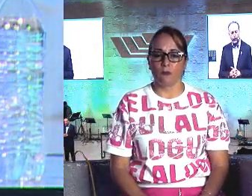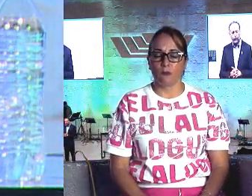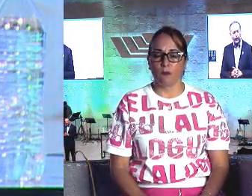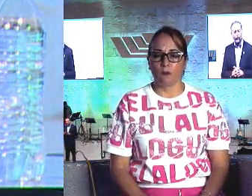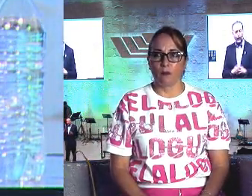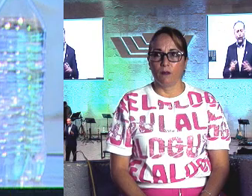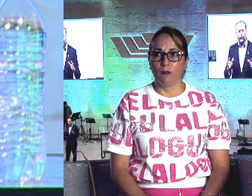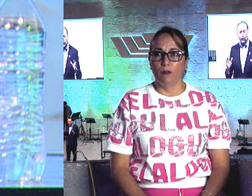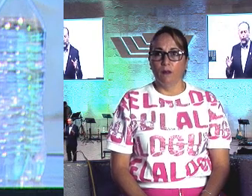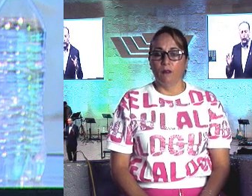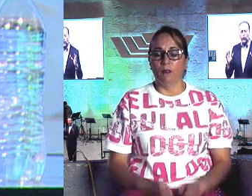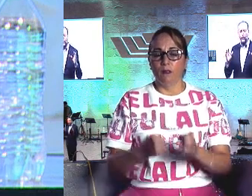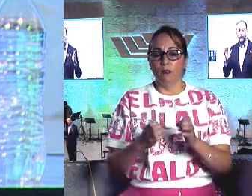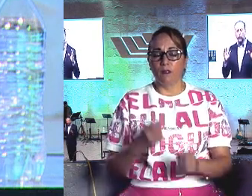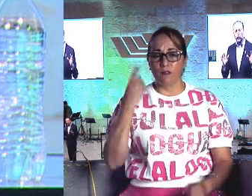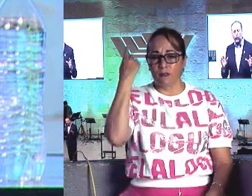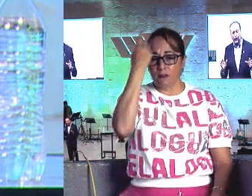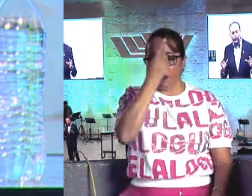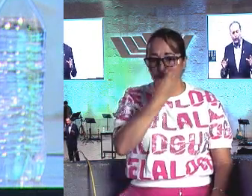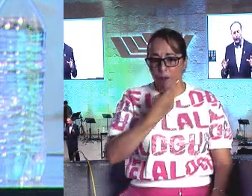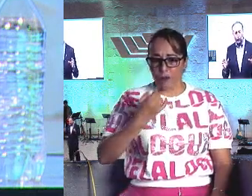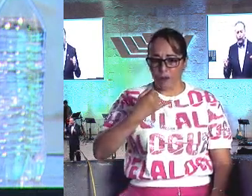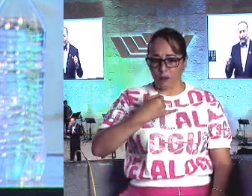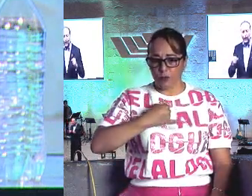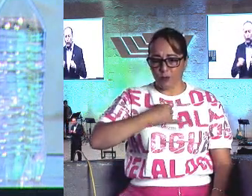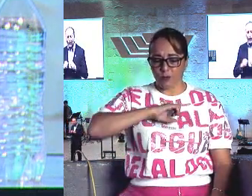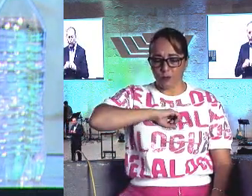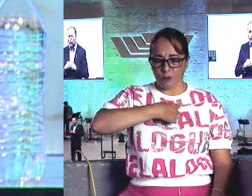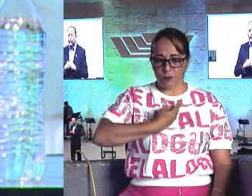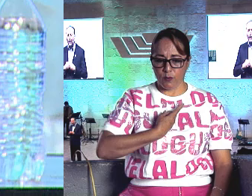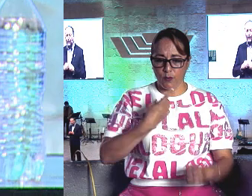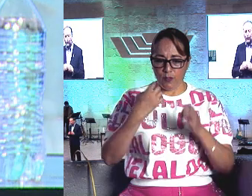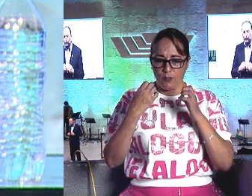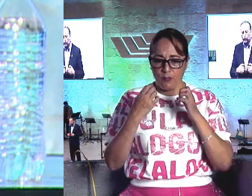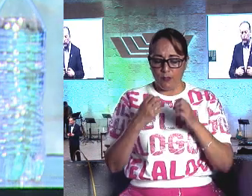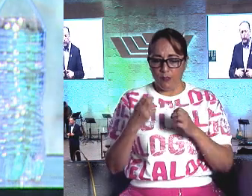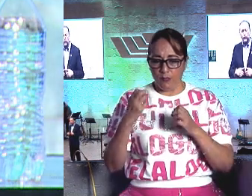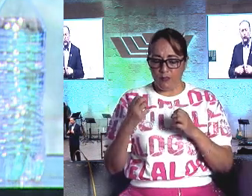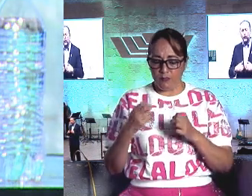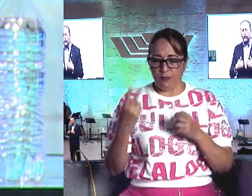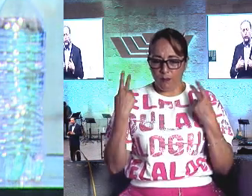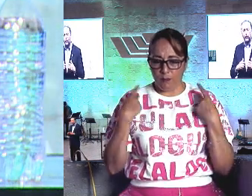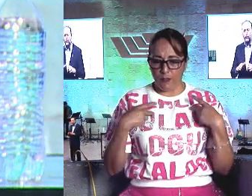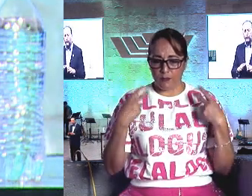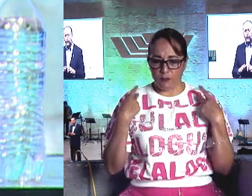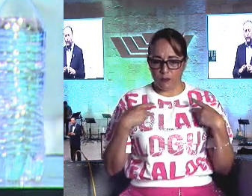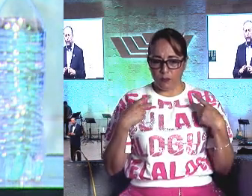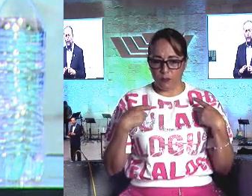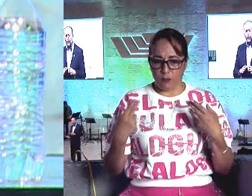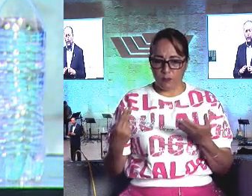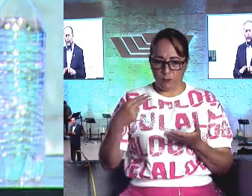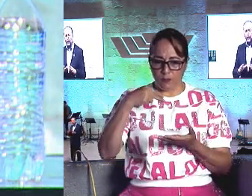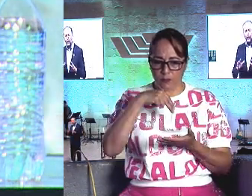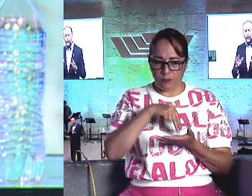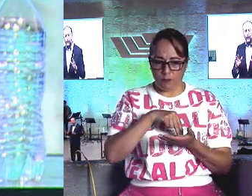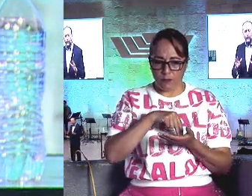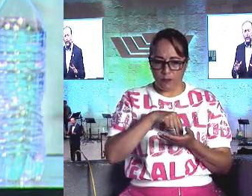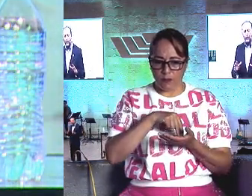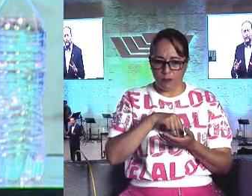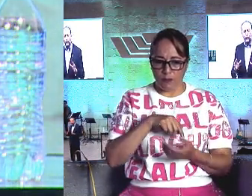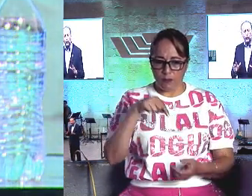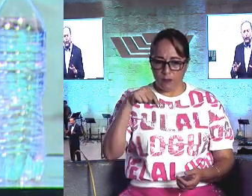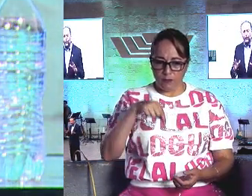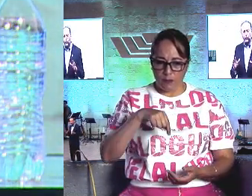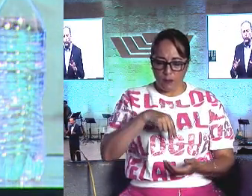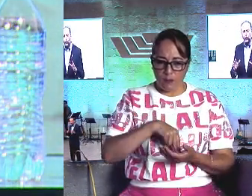Así que si en esta hora tú dices: yo soy esa persona y tengo que soltar eso, yo te invito a que te pongas de pie y que desde ahí, desde